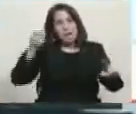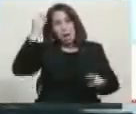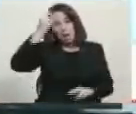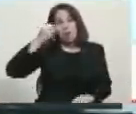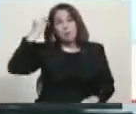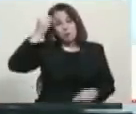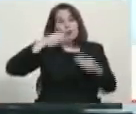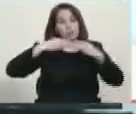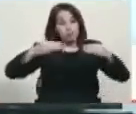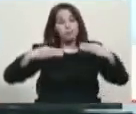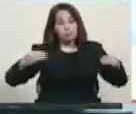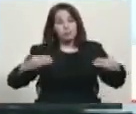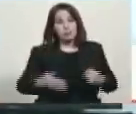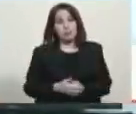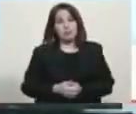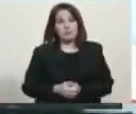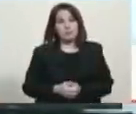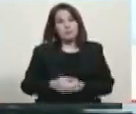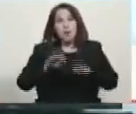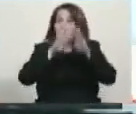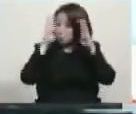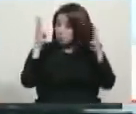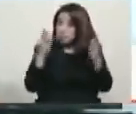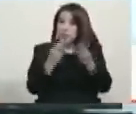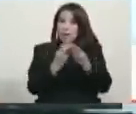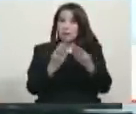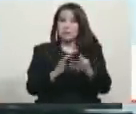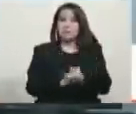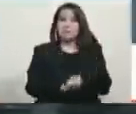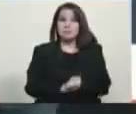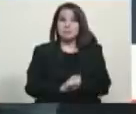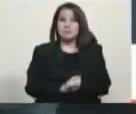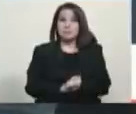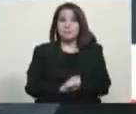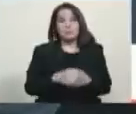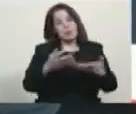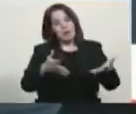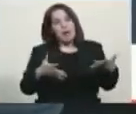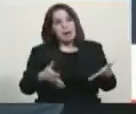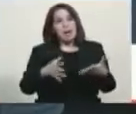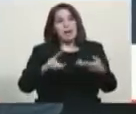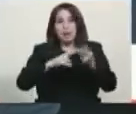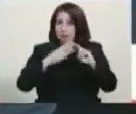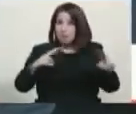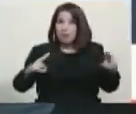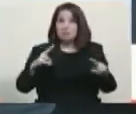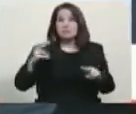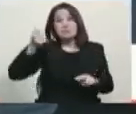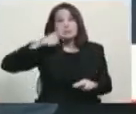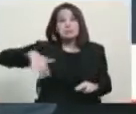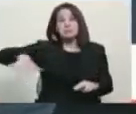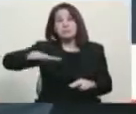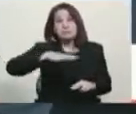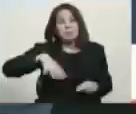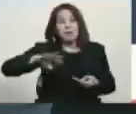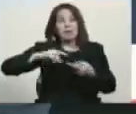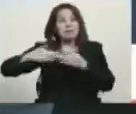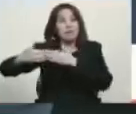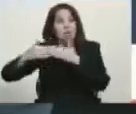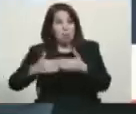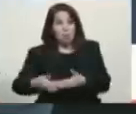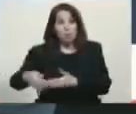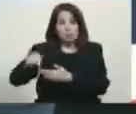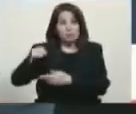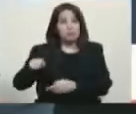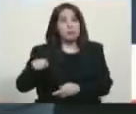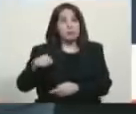pública mundial. Ganar la paz en la opinión pública de Estados Unidos. Ganar la paz